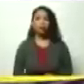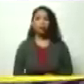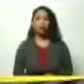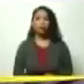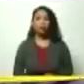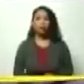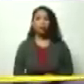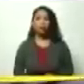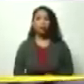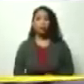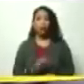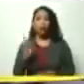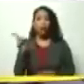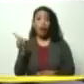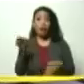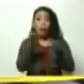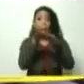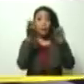Allí en esa mesa